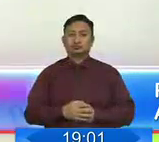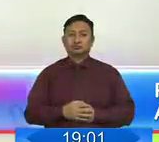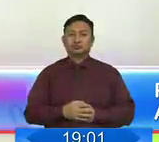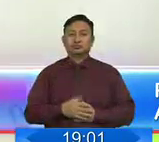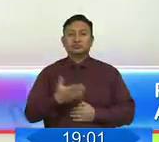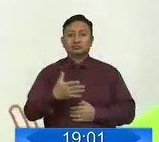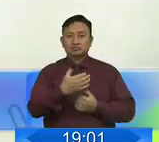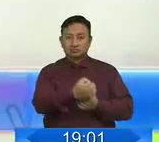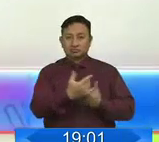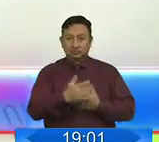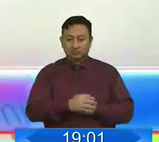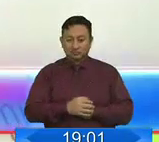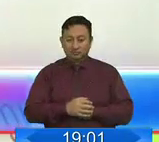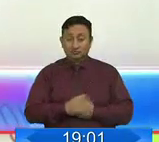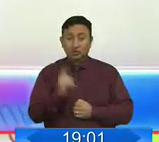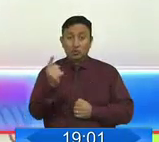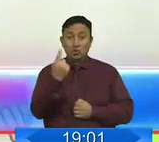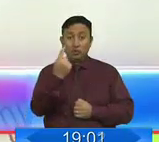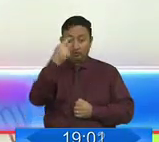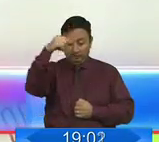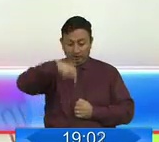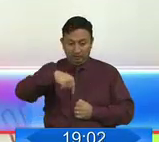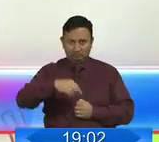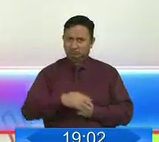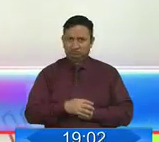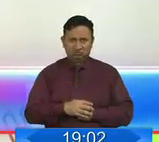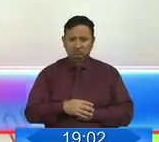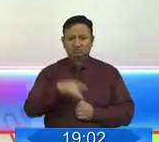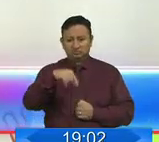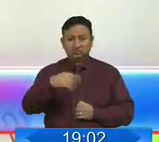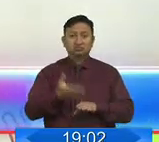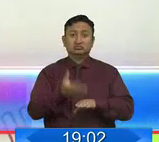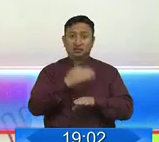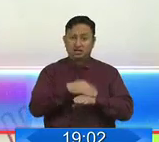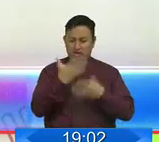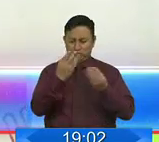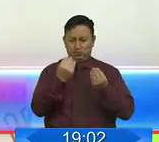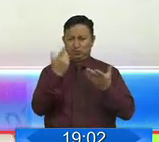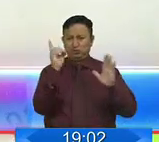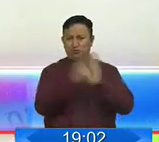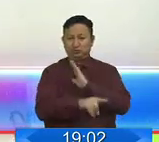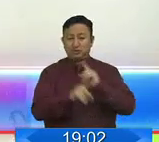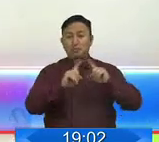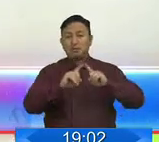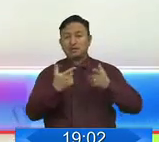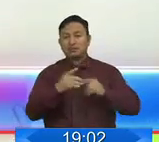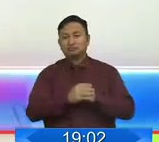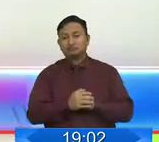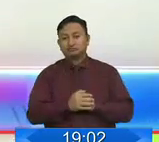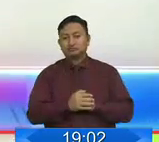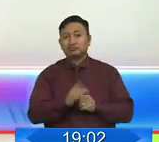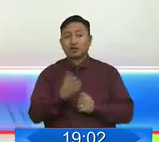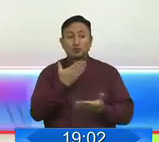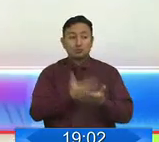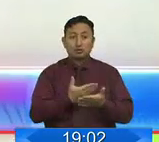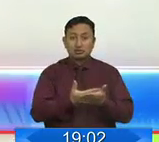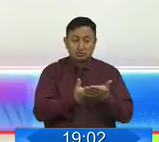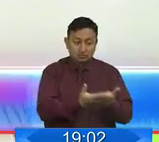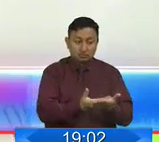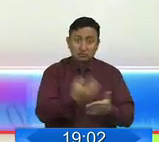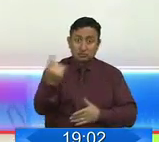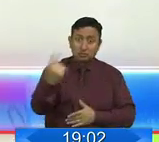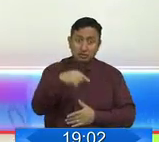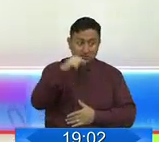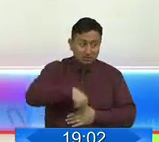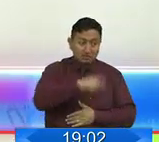información que no ha sido el único hecho, no es un hecho aislado. Ha habido ya denuncias, pero solamente verbales, y no hay denuncias escritas que se acerquen para que denuncien